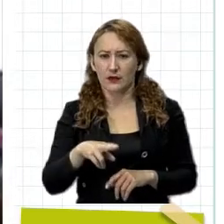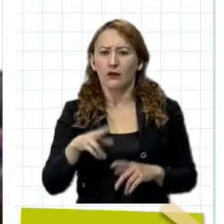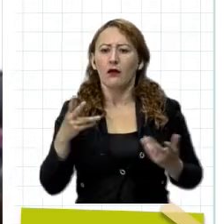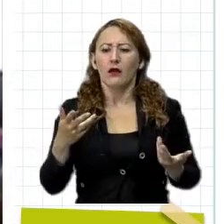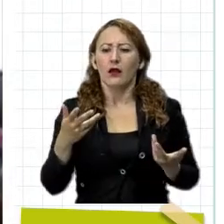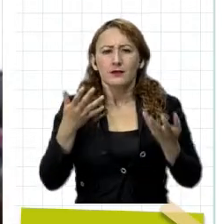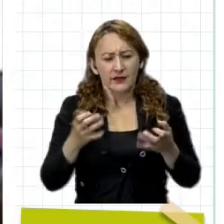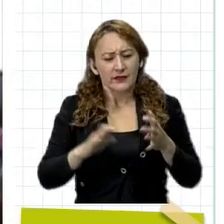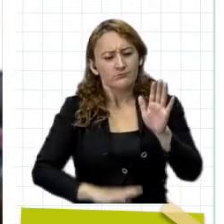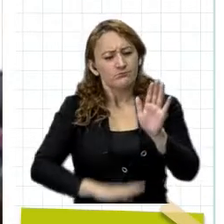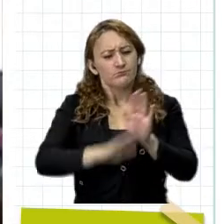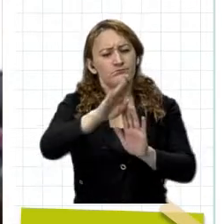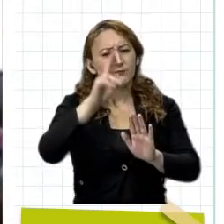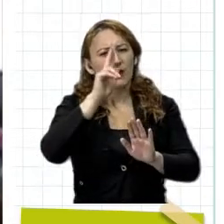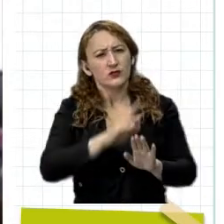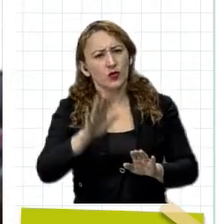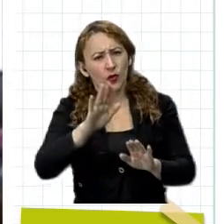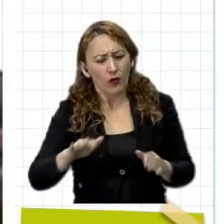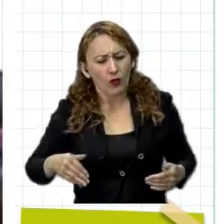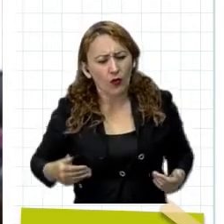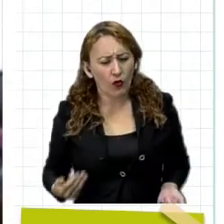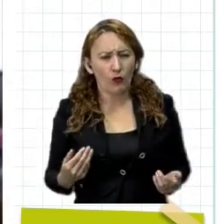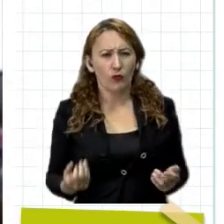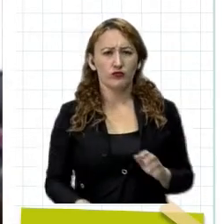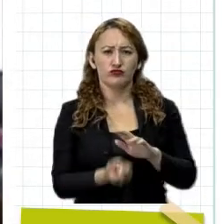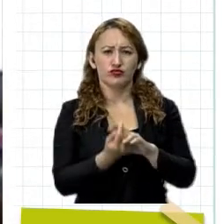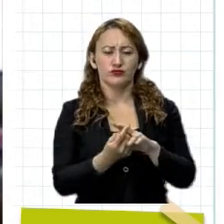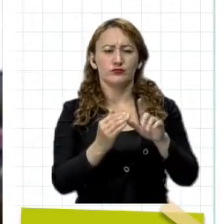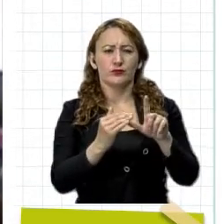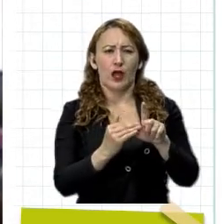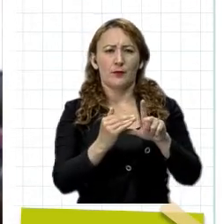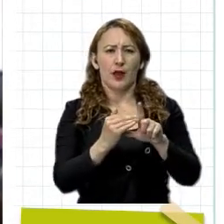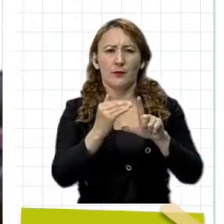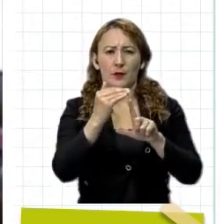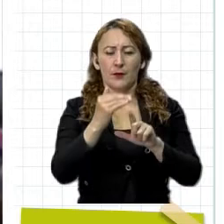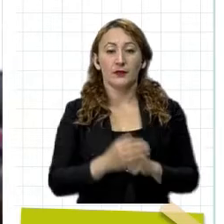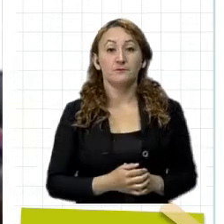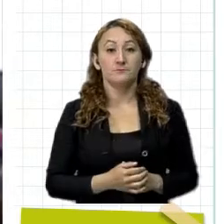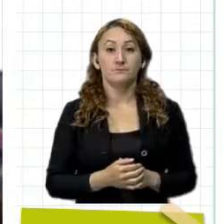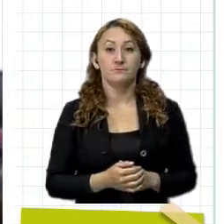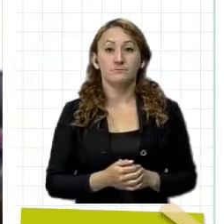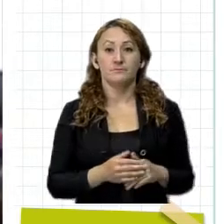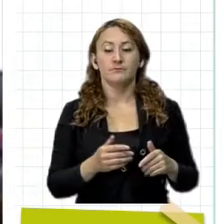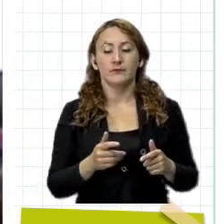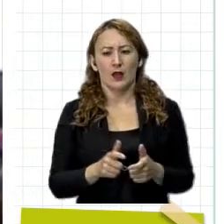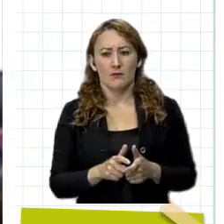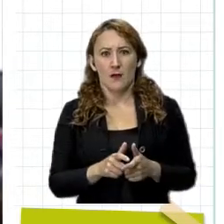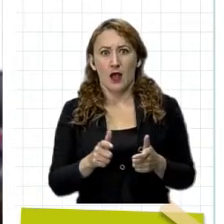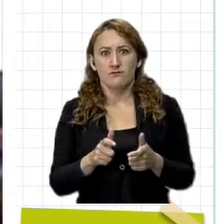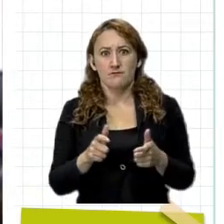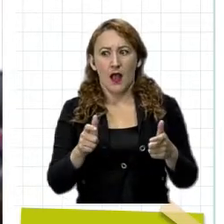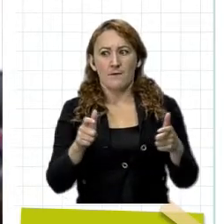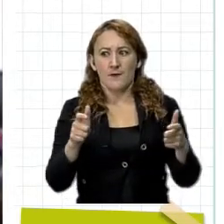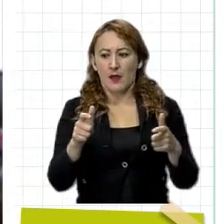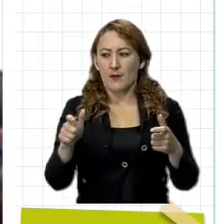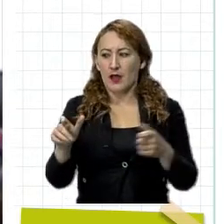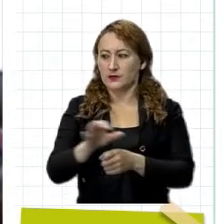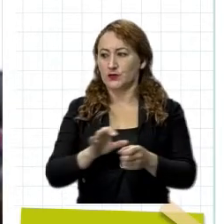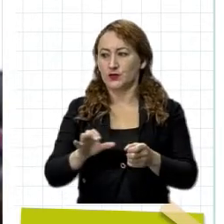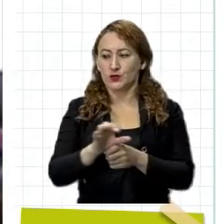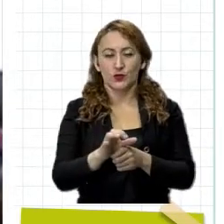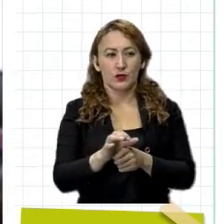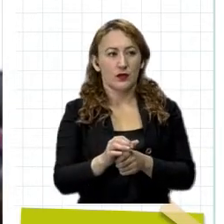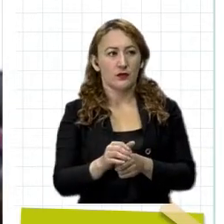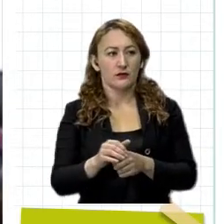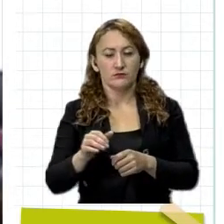progreso nacional a partir de unas nacientes clases medias, considerando la creciente urbanización, el nacimiento y la